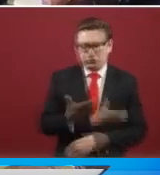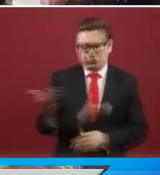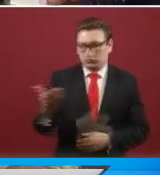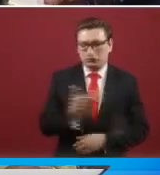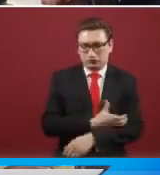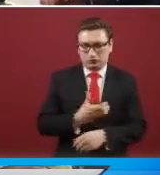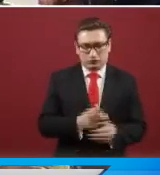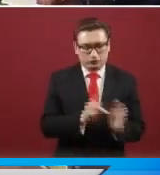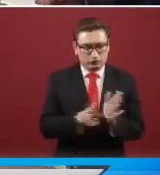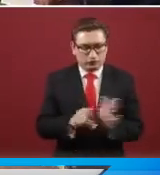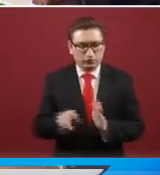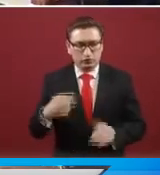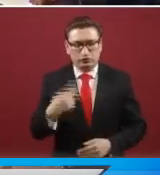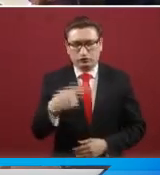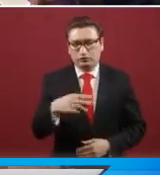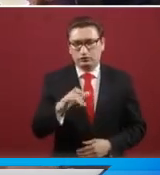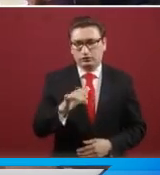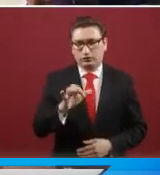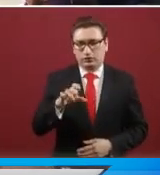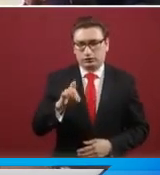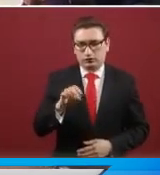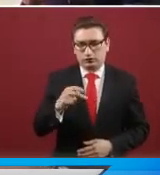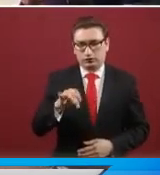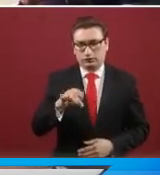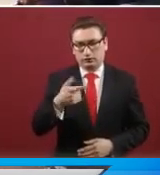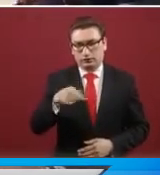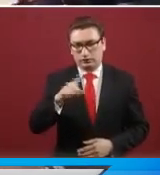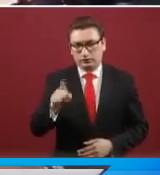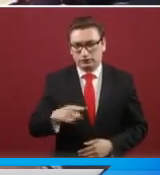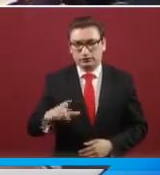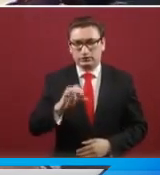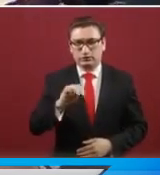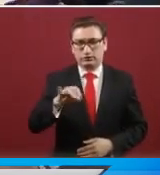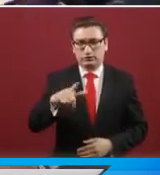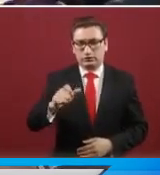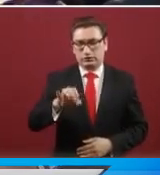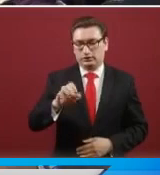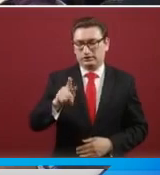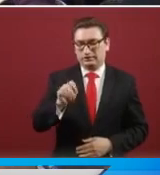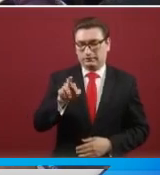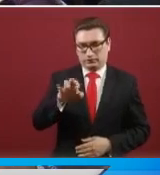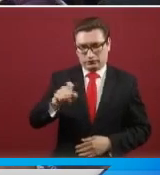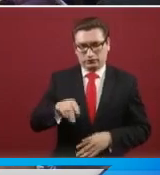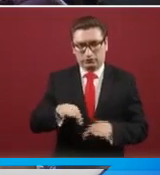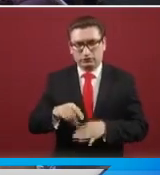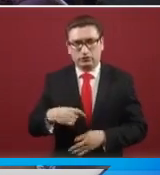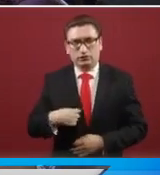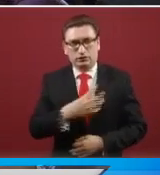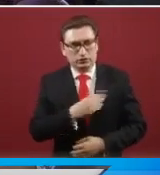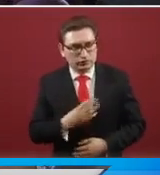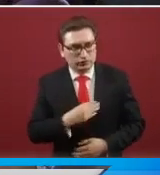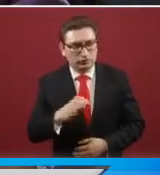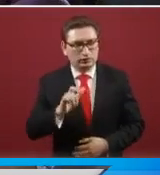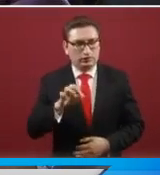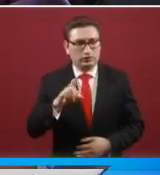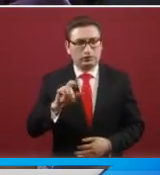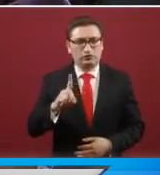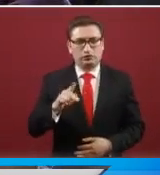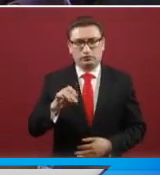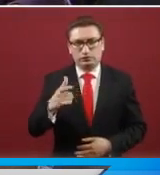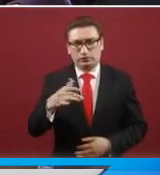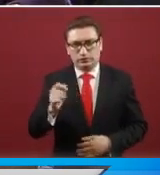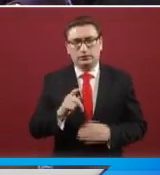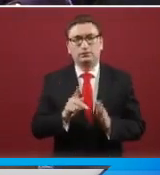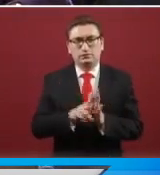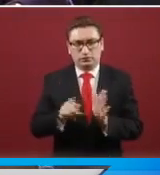Domínguez. Mi nombre es Carlos Domínguez, actualmente trabajo en CDMX Express Soy hijo de Carlos Domínguez, periodista de Nuevo